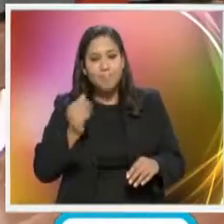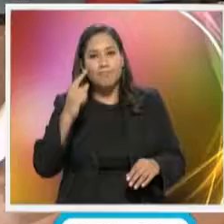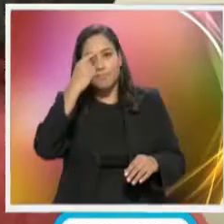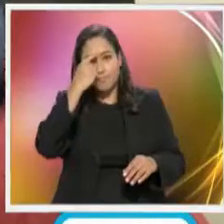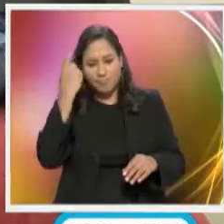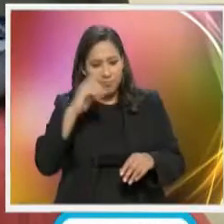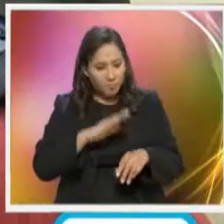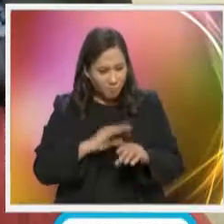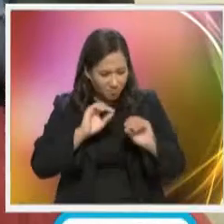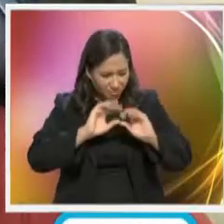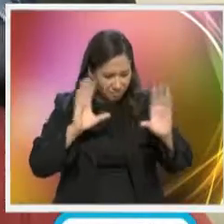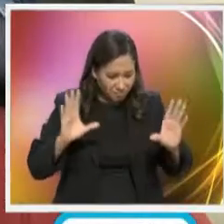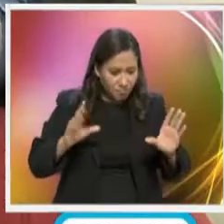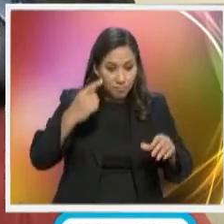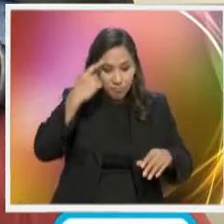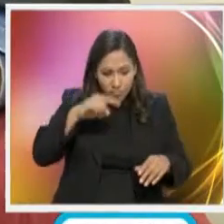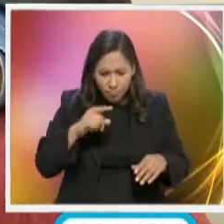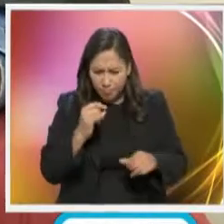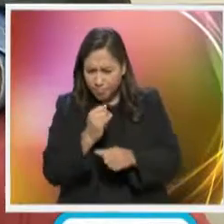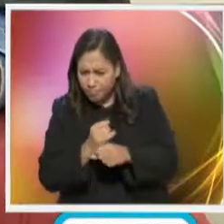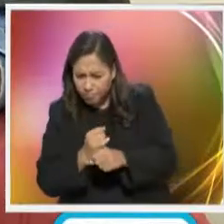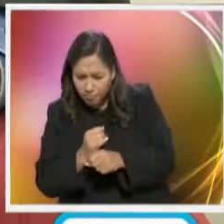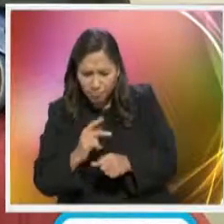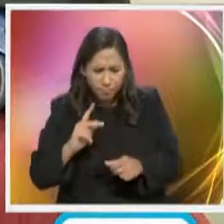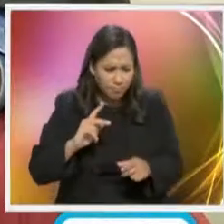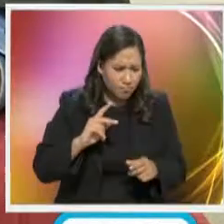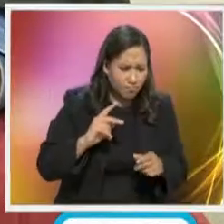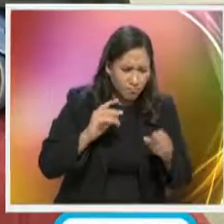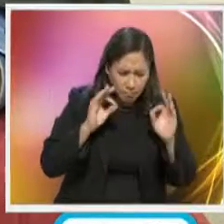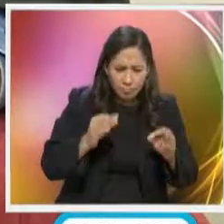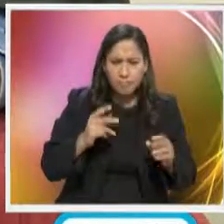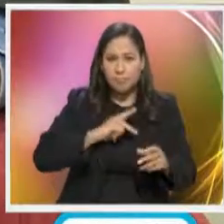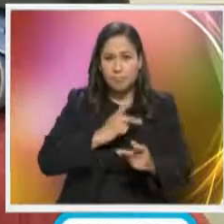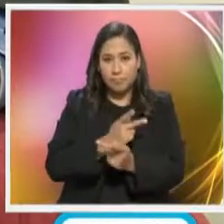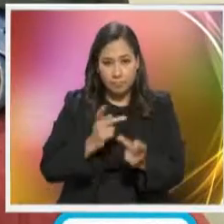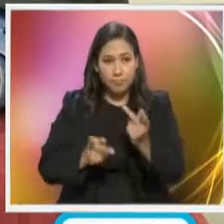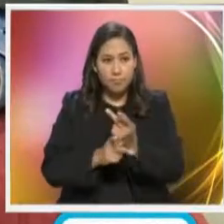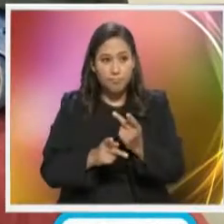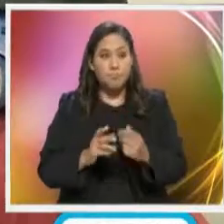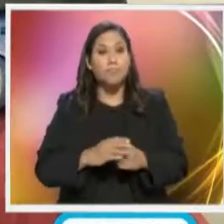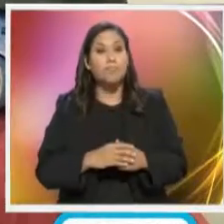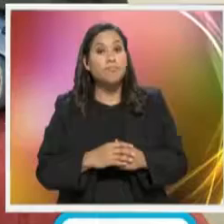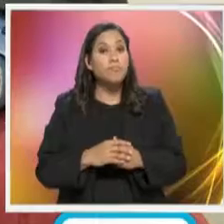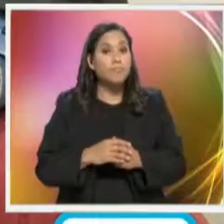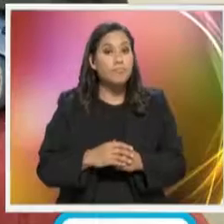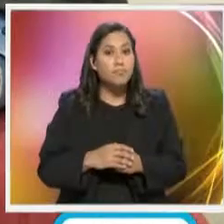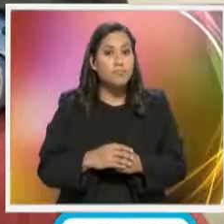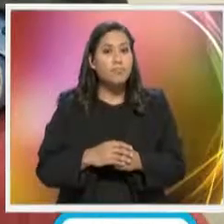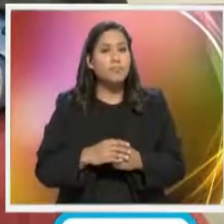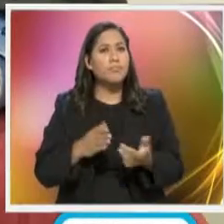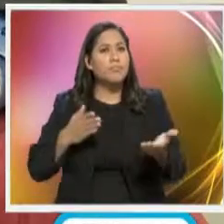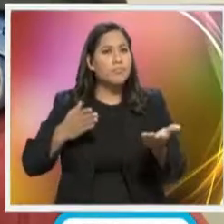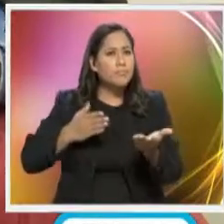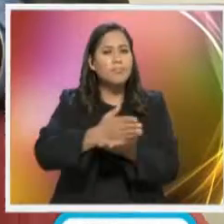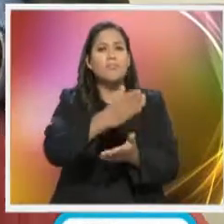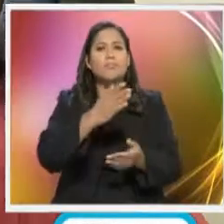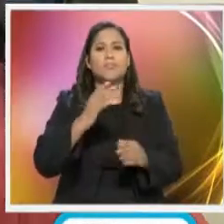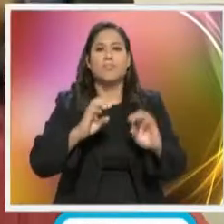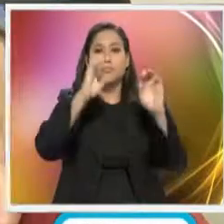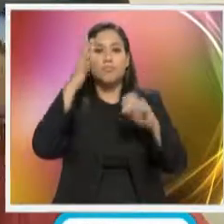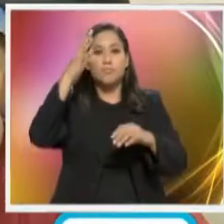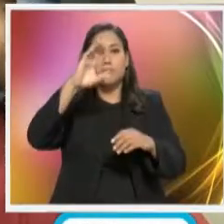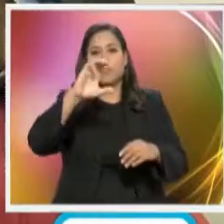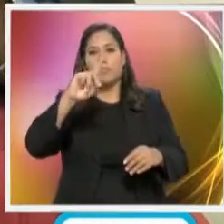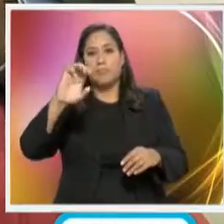más contundente en el estudio de nuestros proyectos. Arquitecto Alejandro, ya para finalizar, ¿cómo podemos tener acceso a Futura CDMX? Claro que